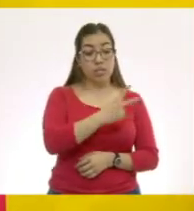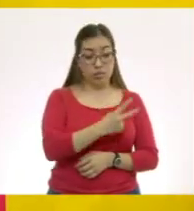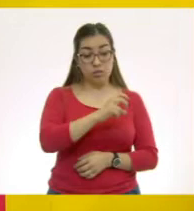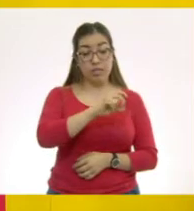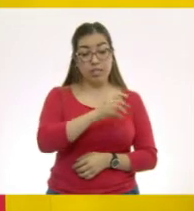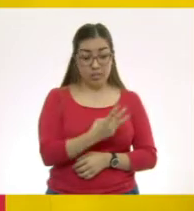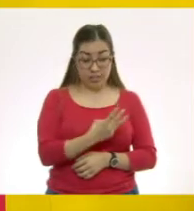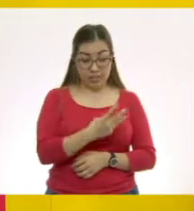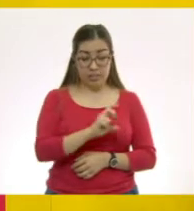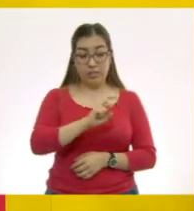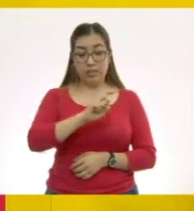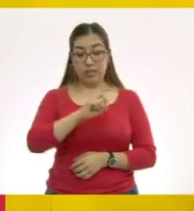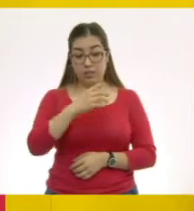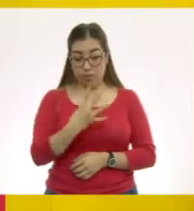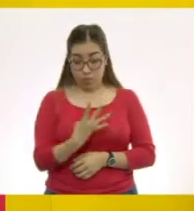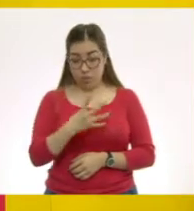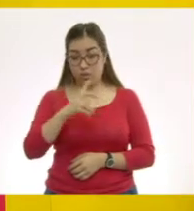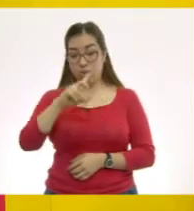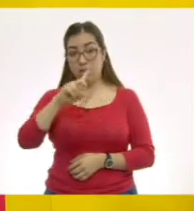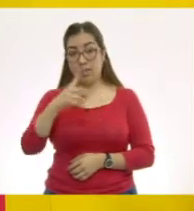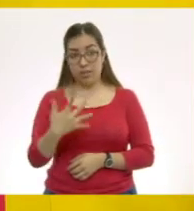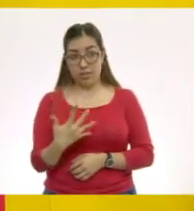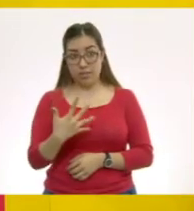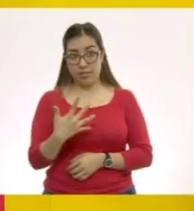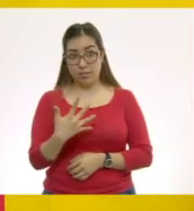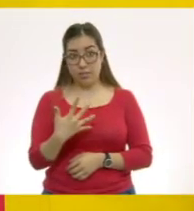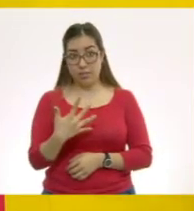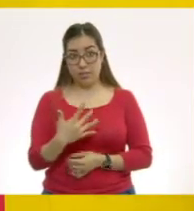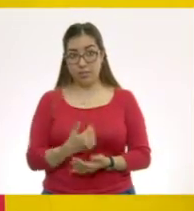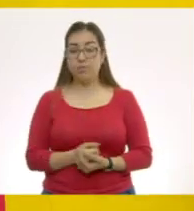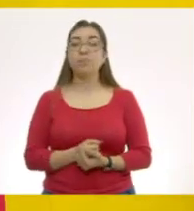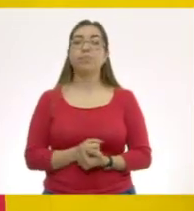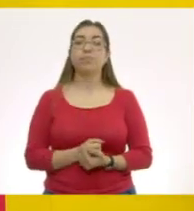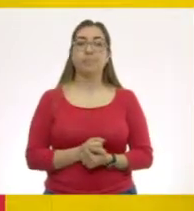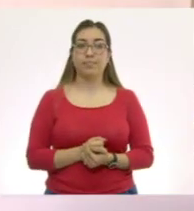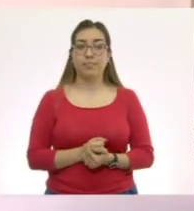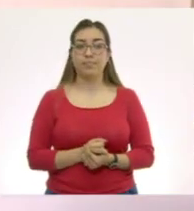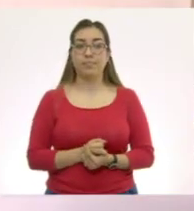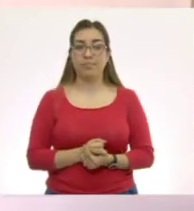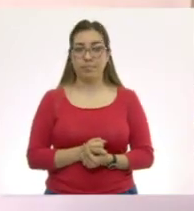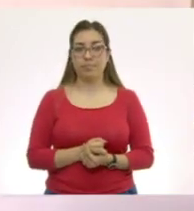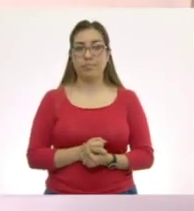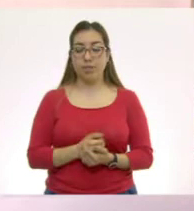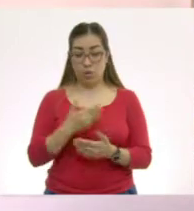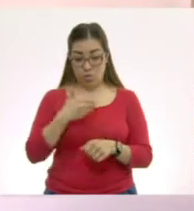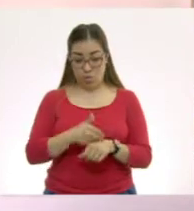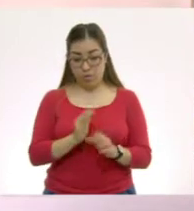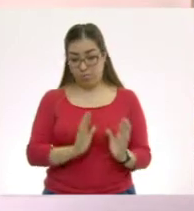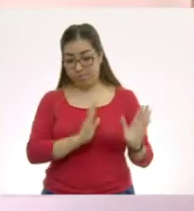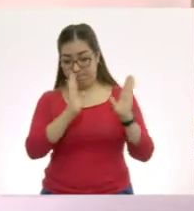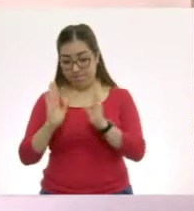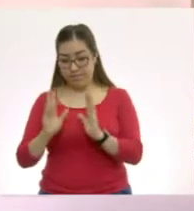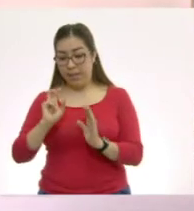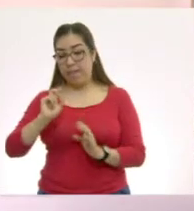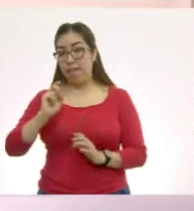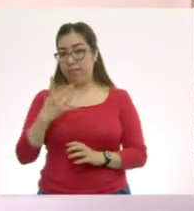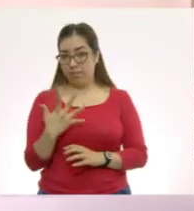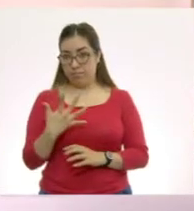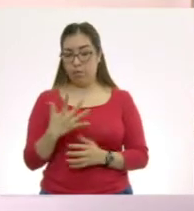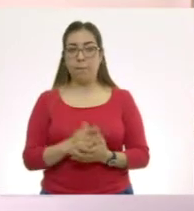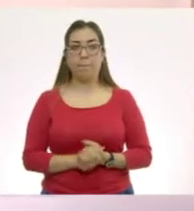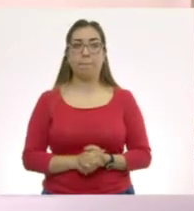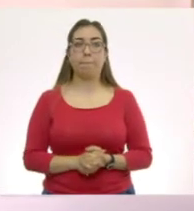32, 33, 34 y 35. 35. El siguiente número es el número